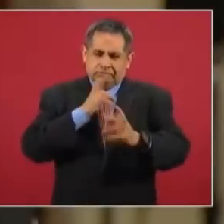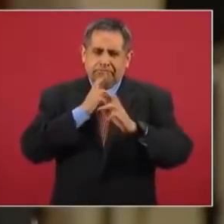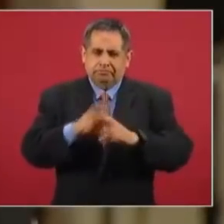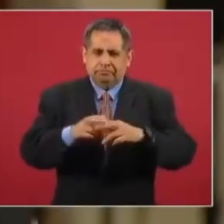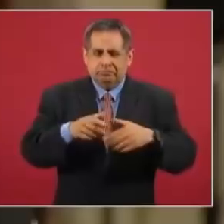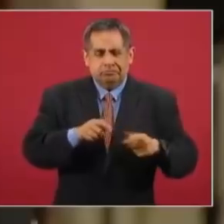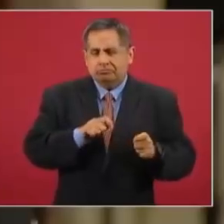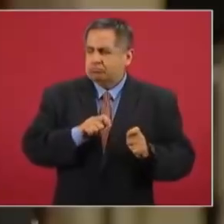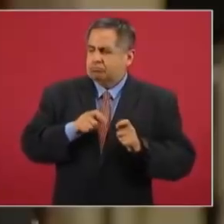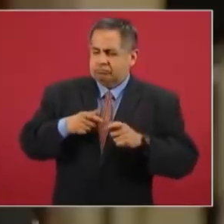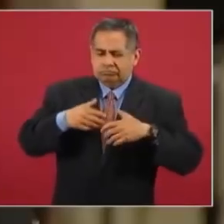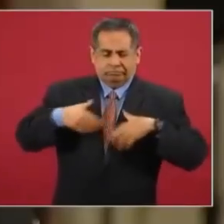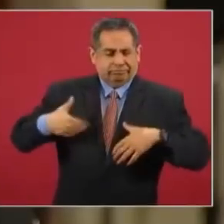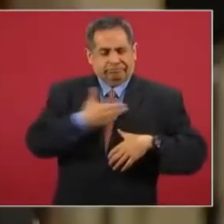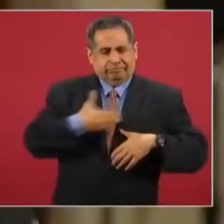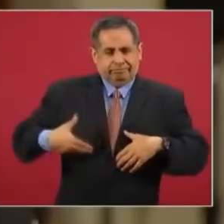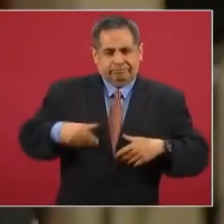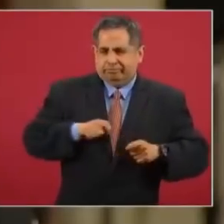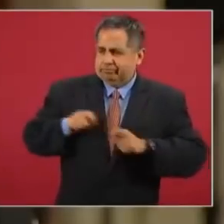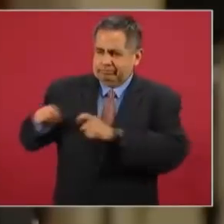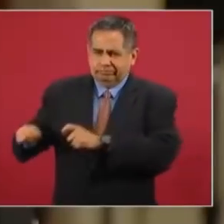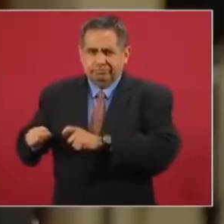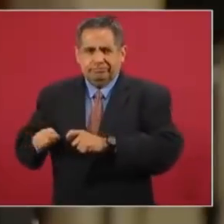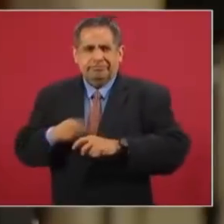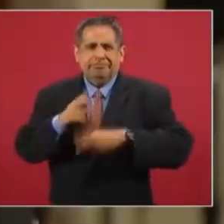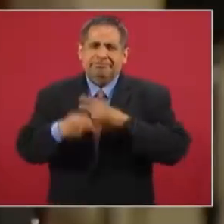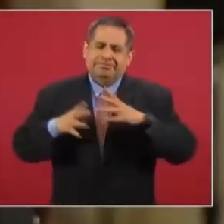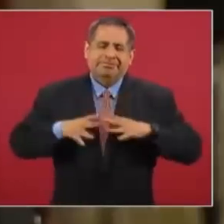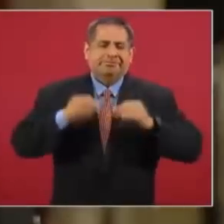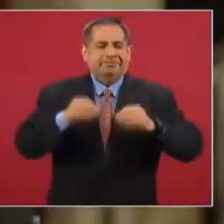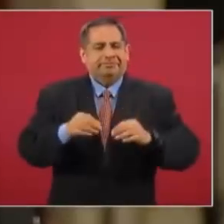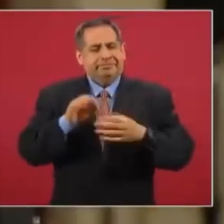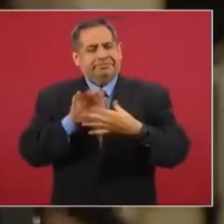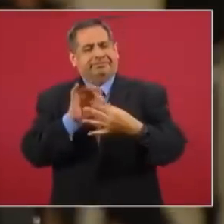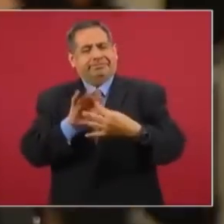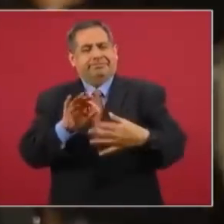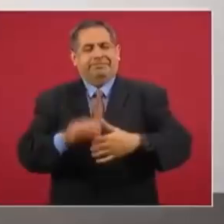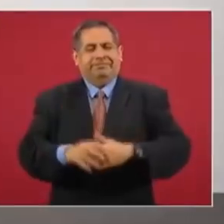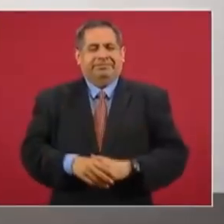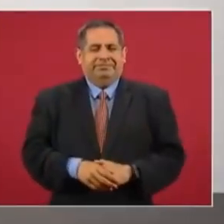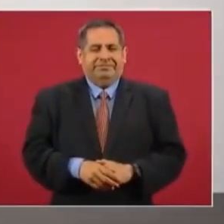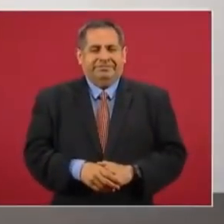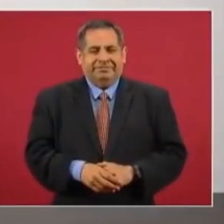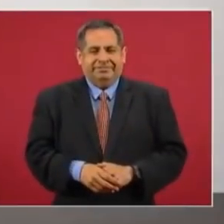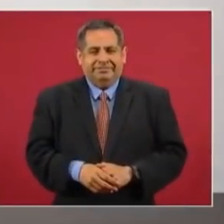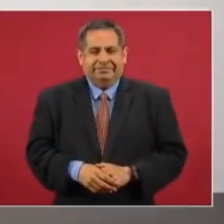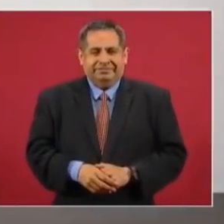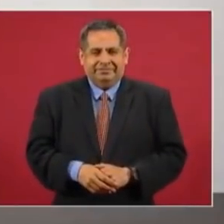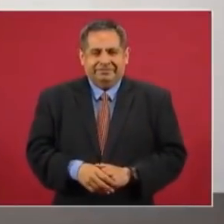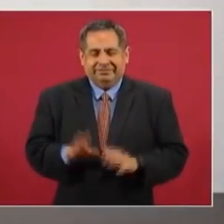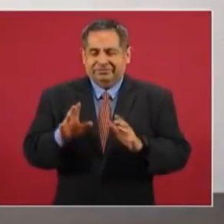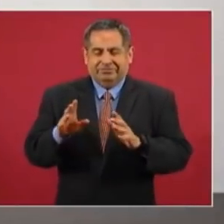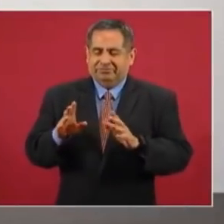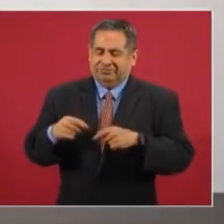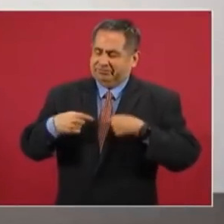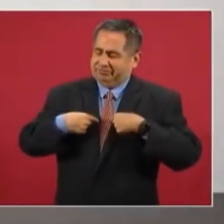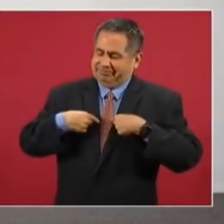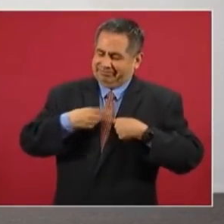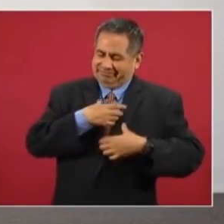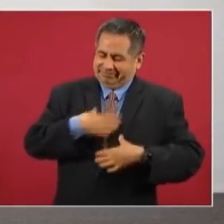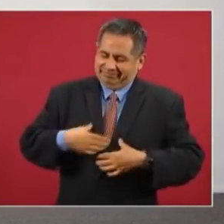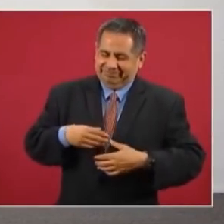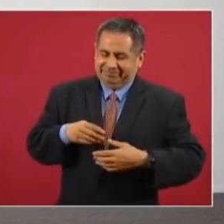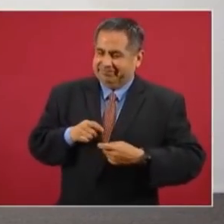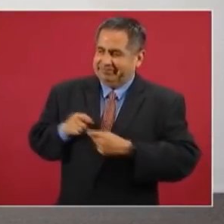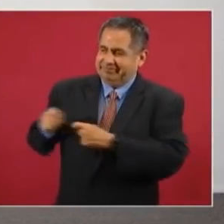responda como el fundador y el ciudadano. ¿No? Ahora no voy a quitar la investidura. Ahora no la pongo en la percha. ¿Es acaso lo que usted